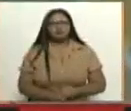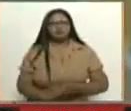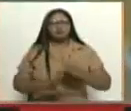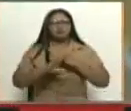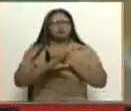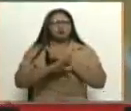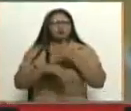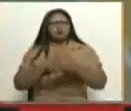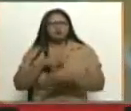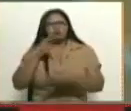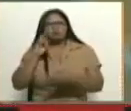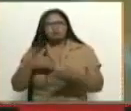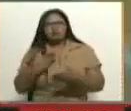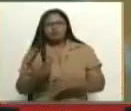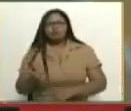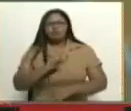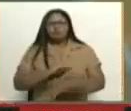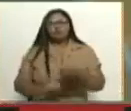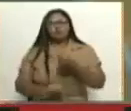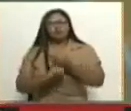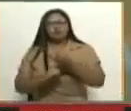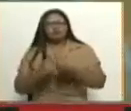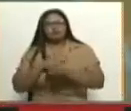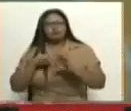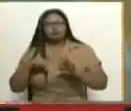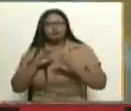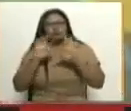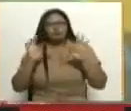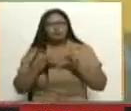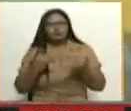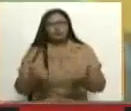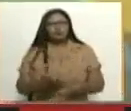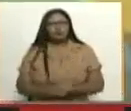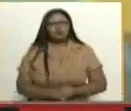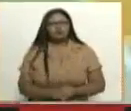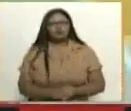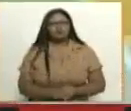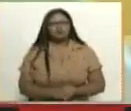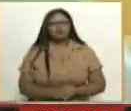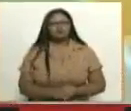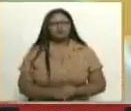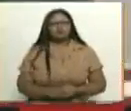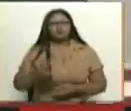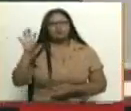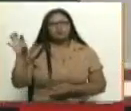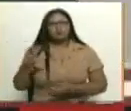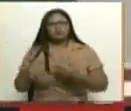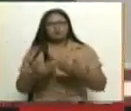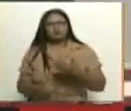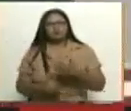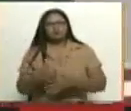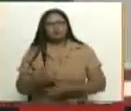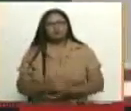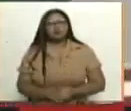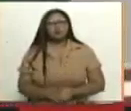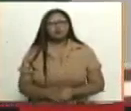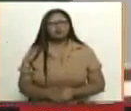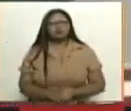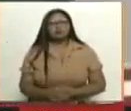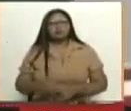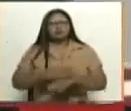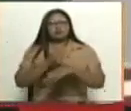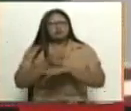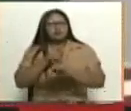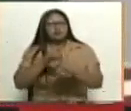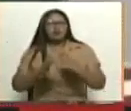relación podría fortalecerse en torno a esta materia? Países que obviamente están afectados por sanciones. Fíjate tú, como consecuencia